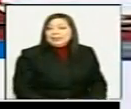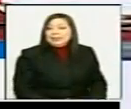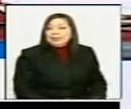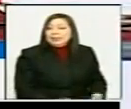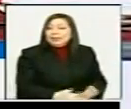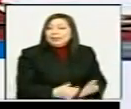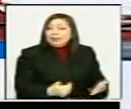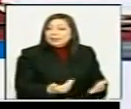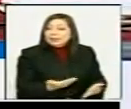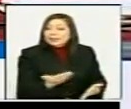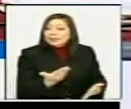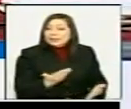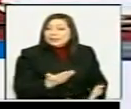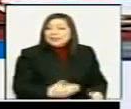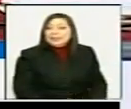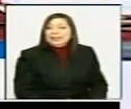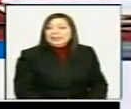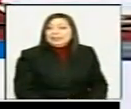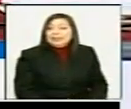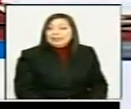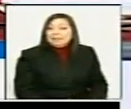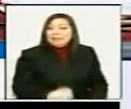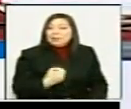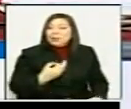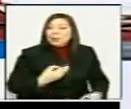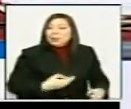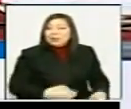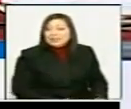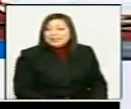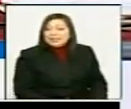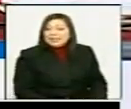Ante esta pedido de nulidad del Poder Judicial,